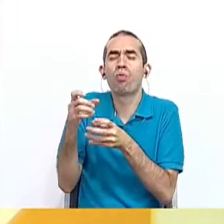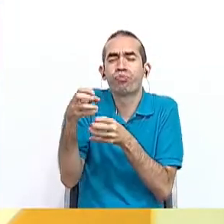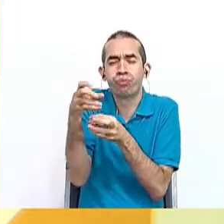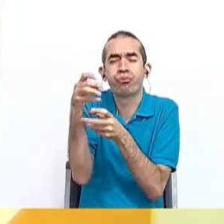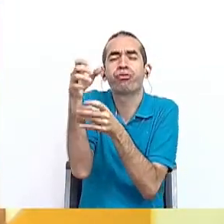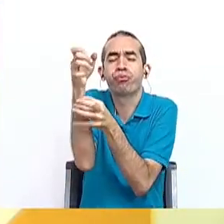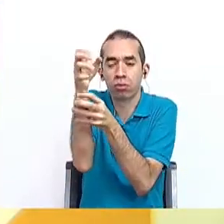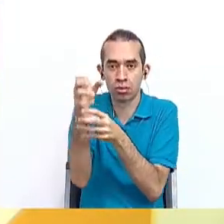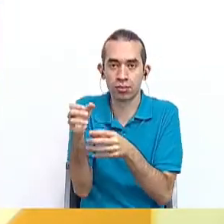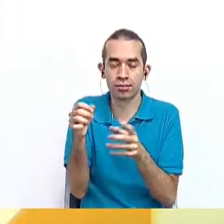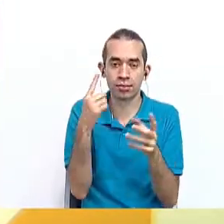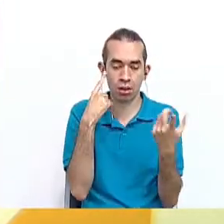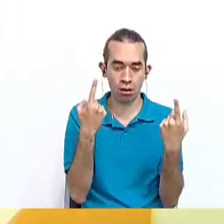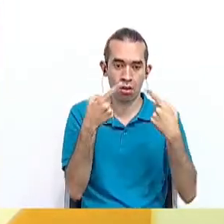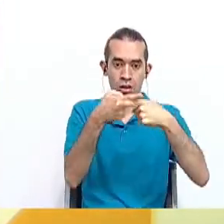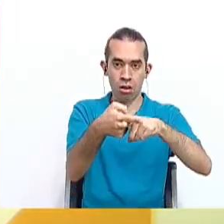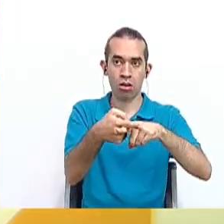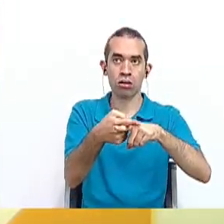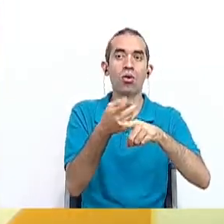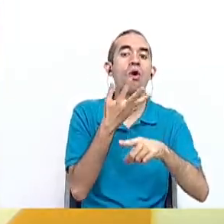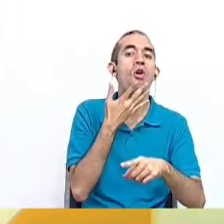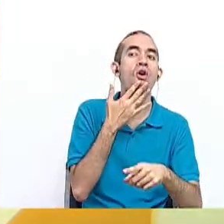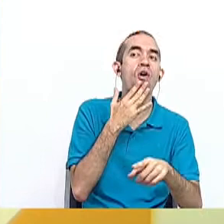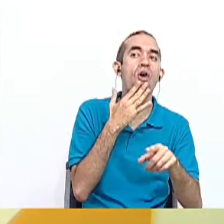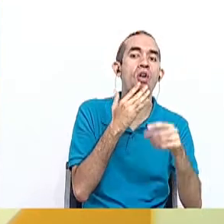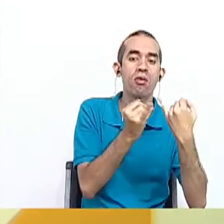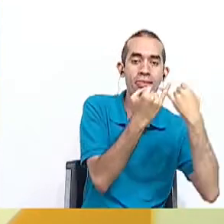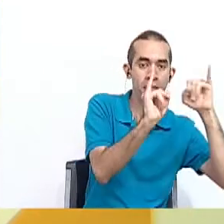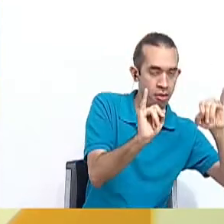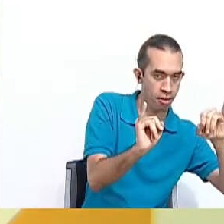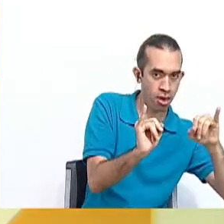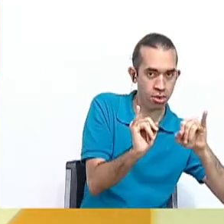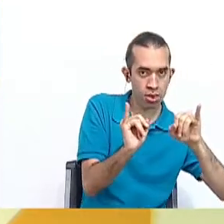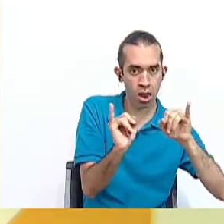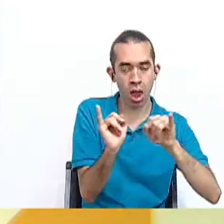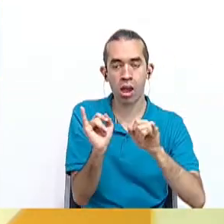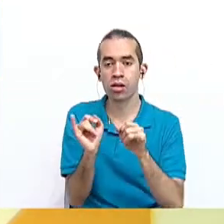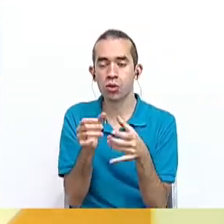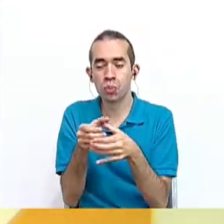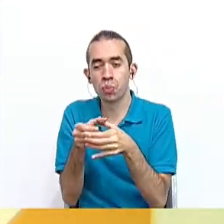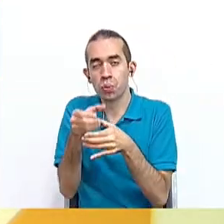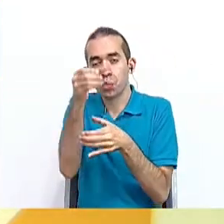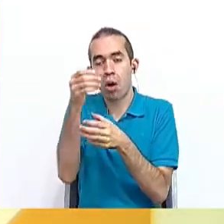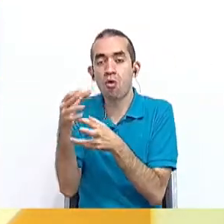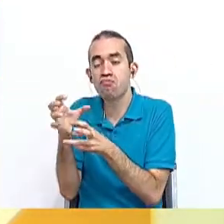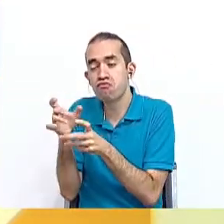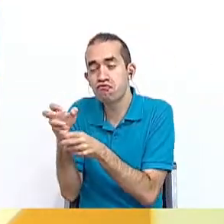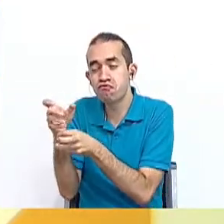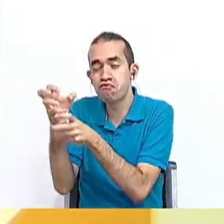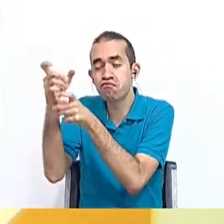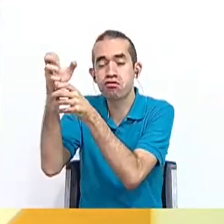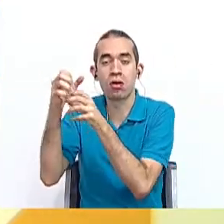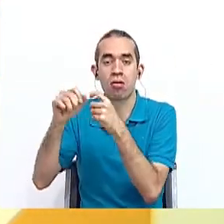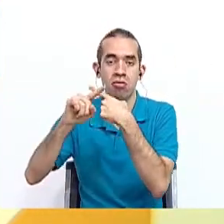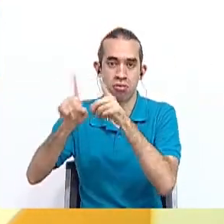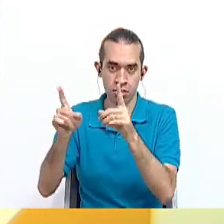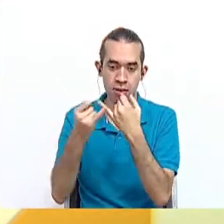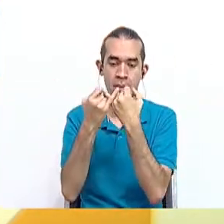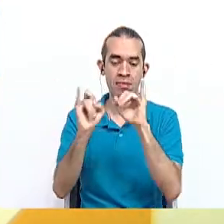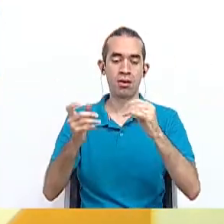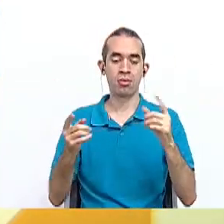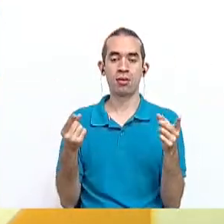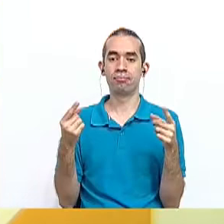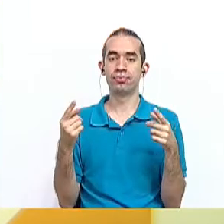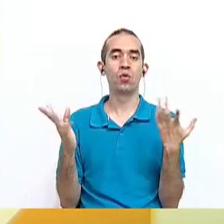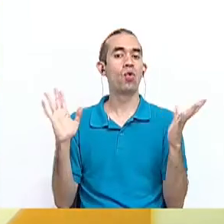en la descendencia el color se transmitía de forma independiente y la rugosidad del tallo de forma independiente.